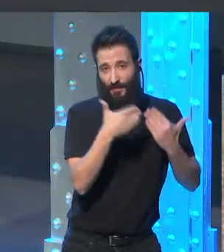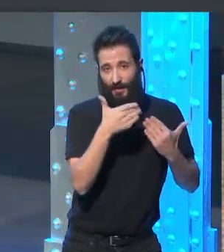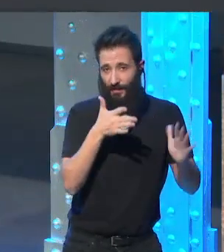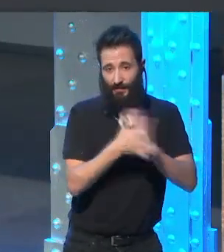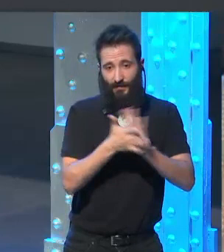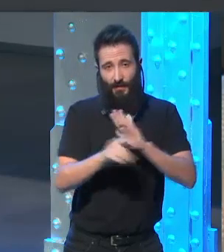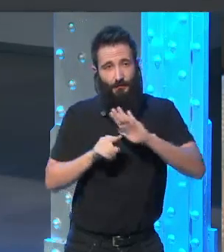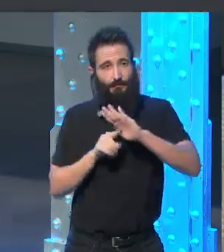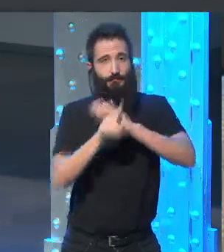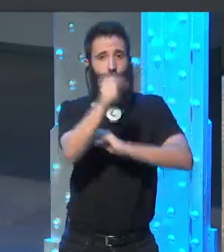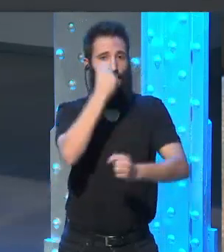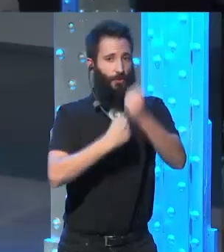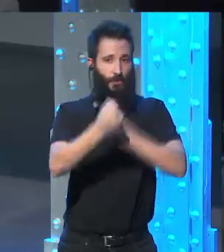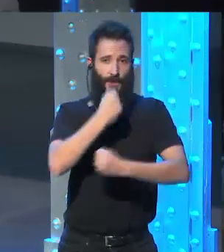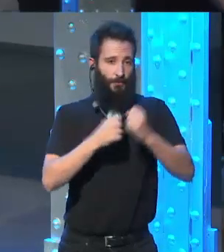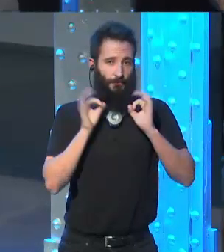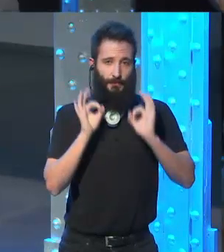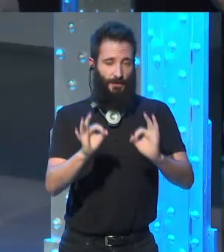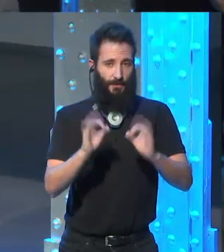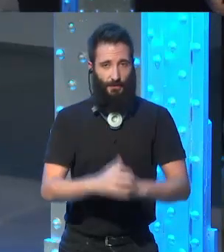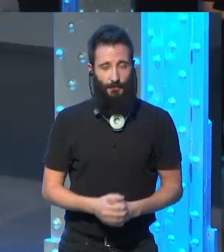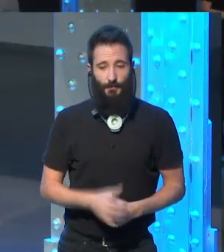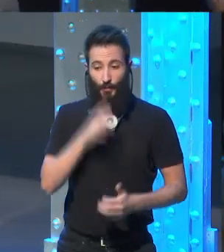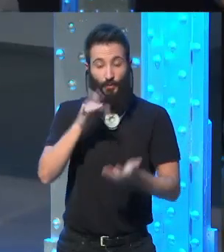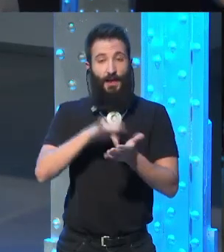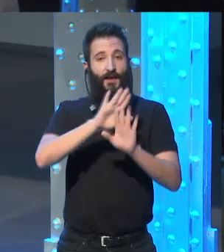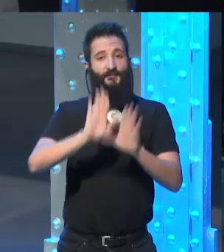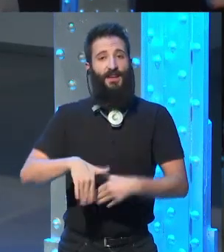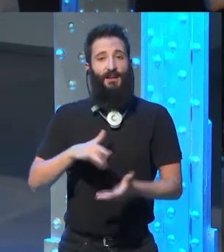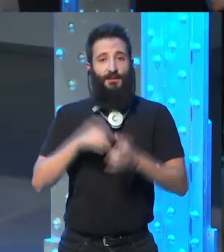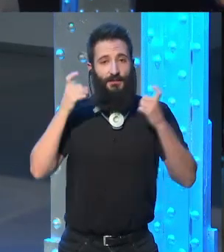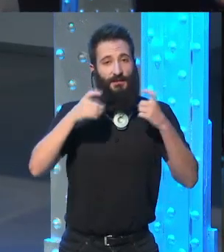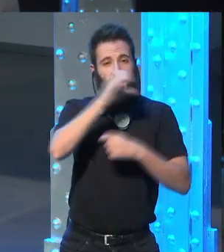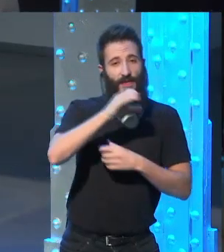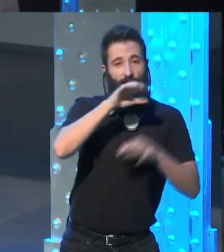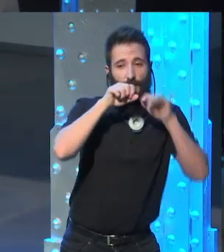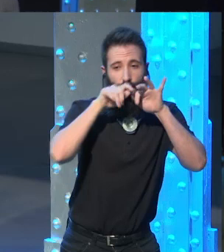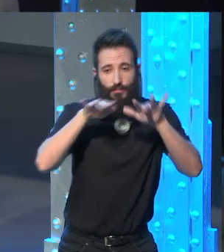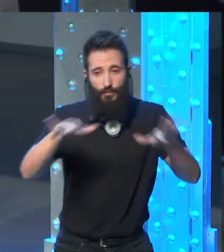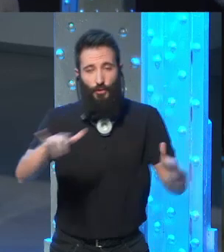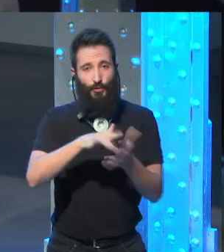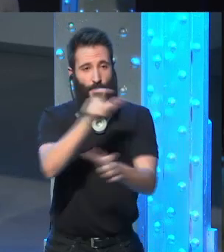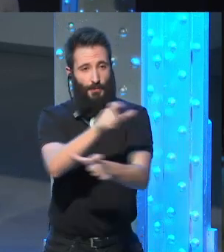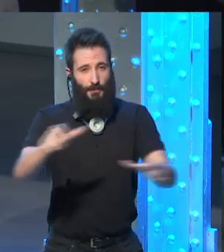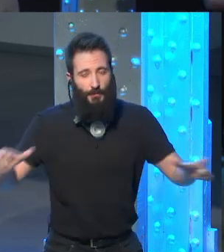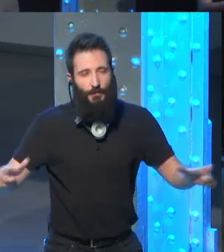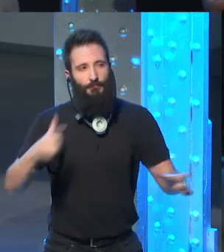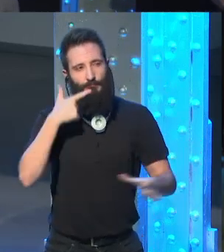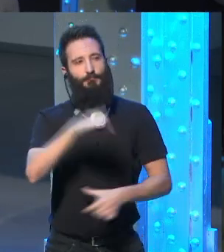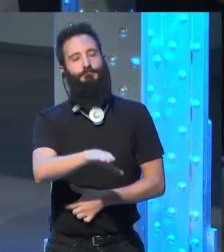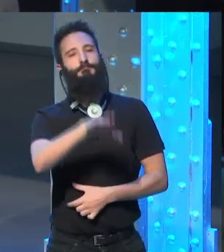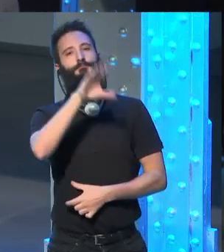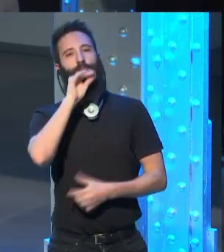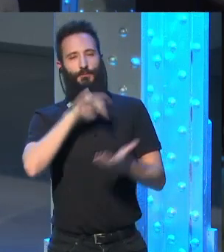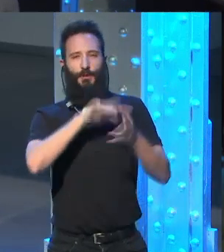al desarrollo económico de un país. Sí, ¿no? Al final la divulgación, cuando la población entiende para qué sirven